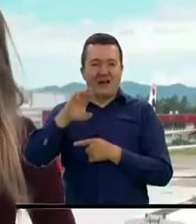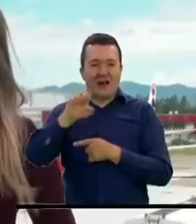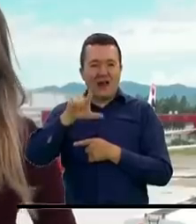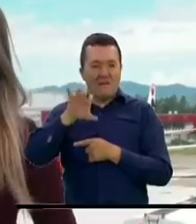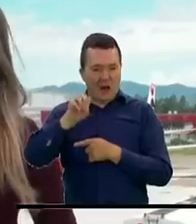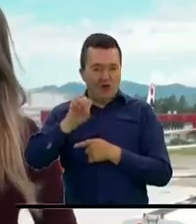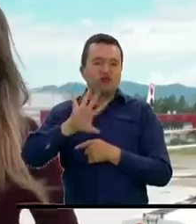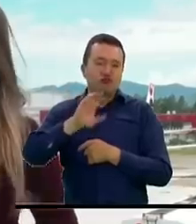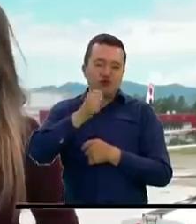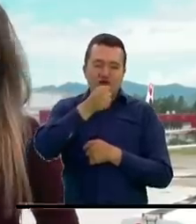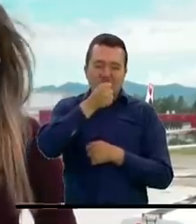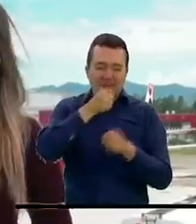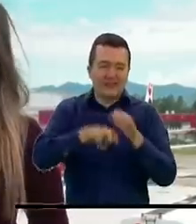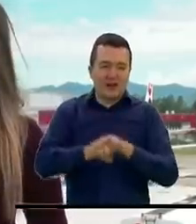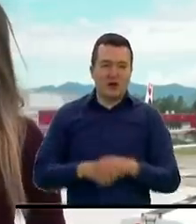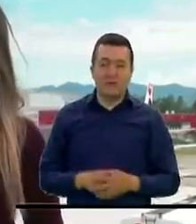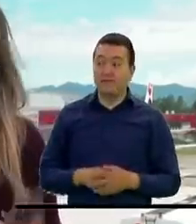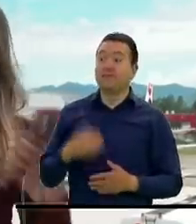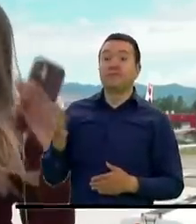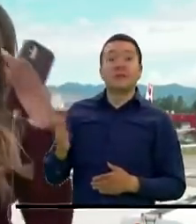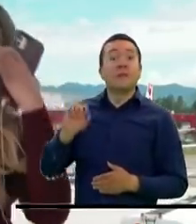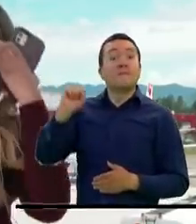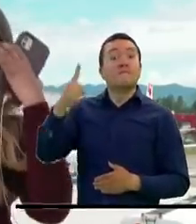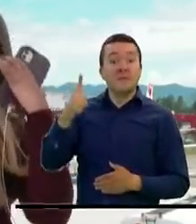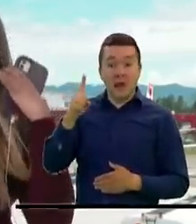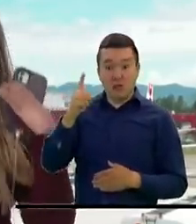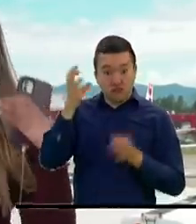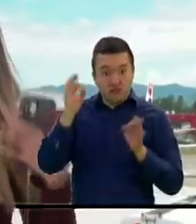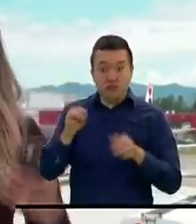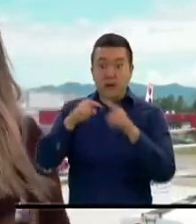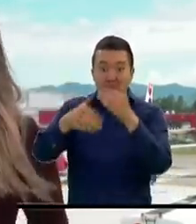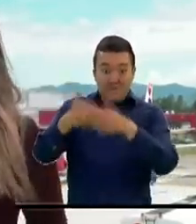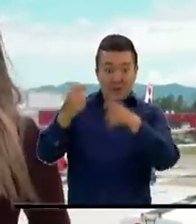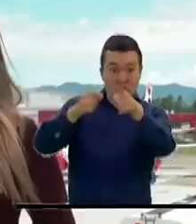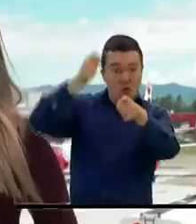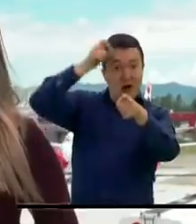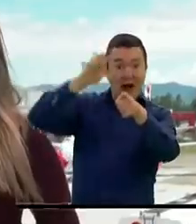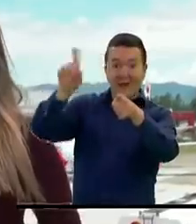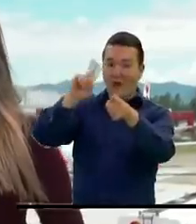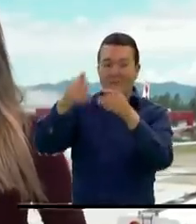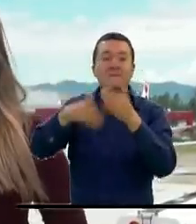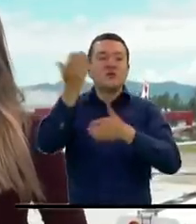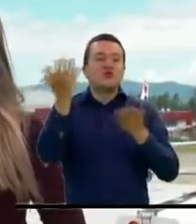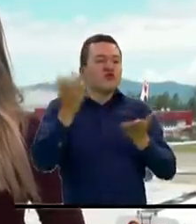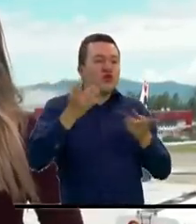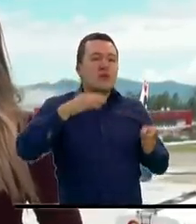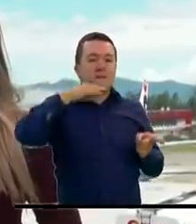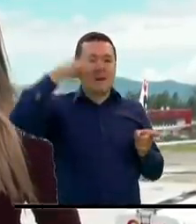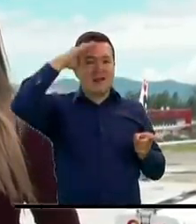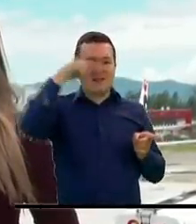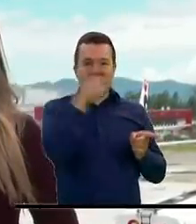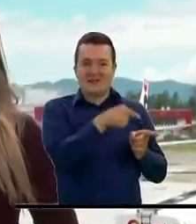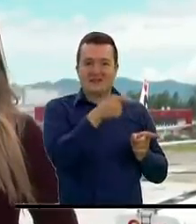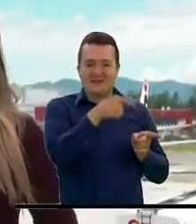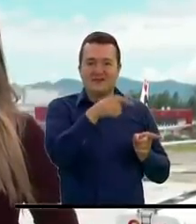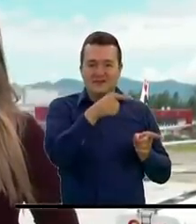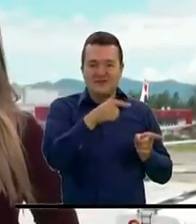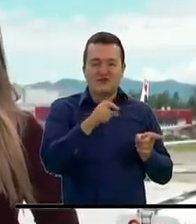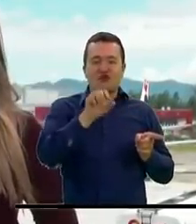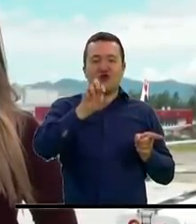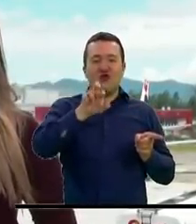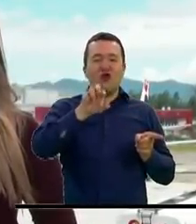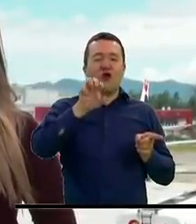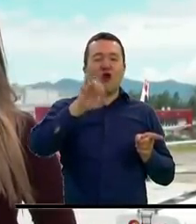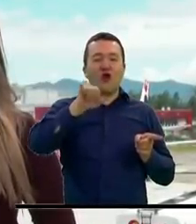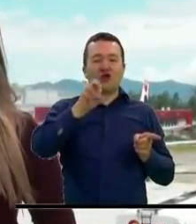Este primer vuelo internacional había iniciado su recorrido en el aeropuerto José María Córdoba, que sirve a Medellín. Allí está Catalina Botero. Catalina, ¿cuántas